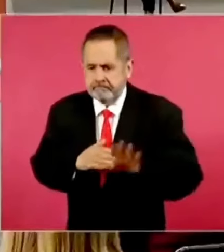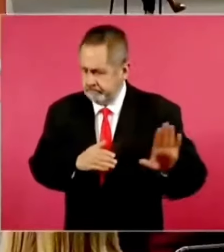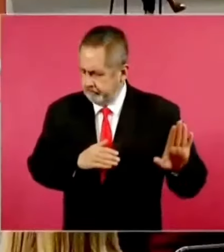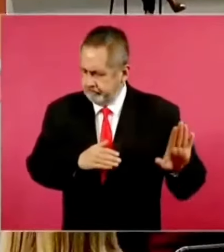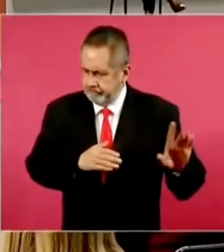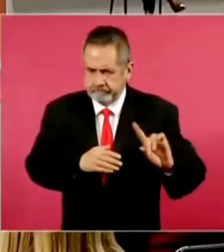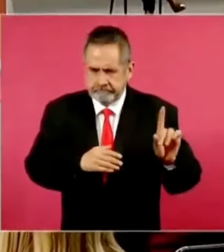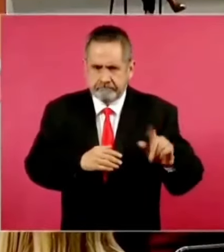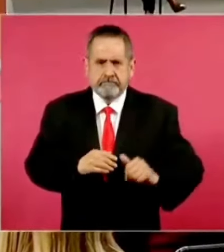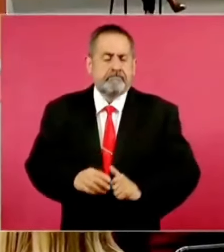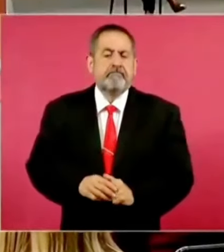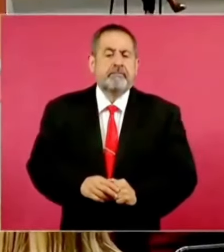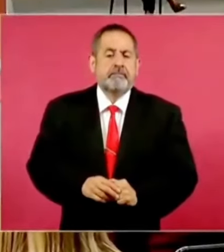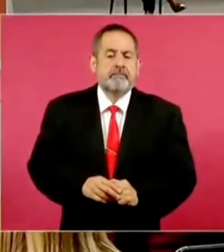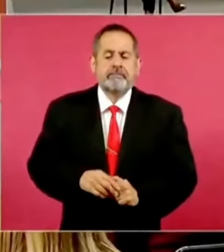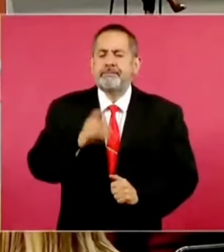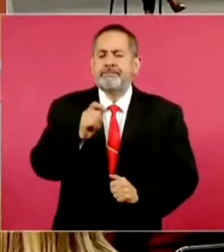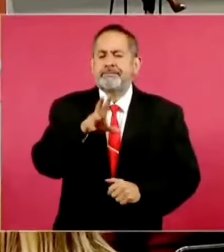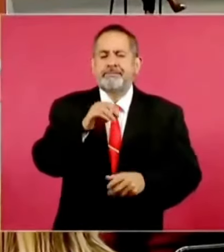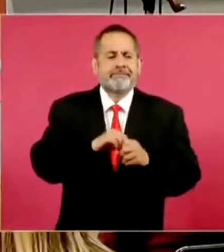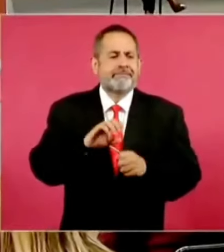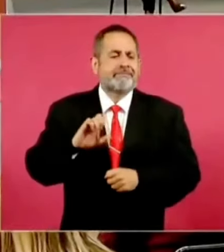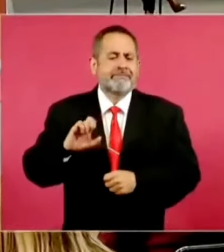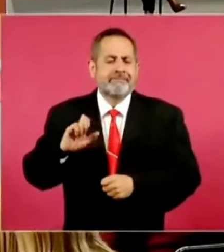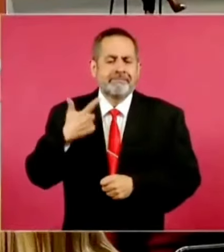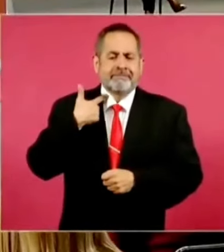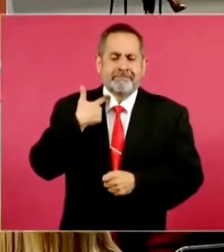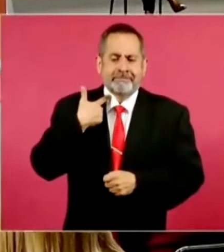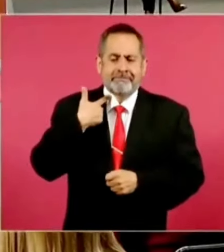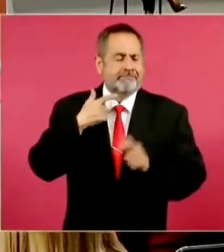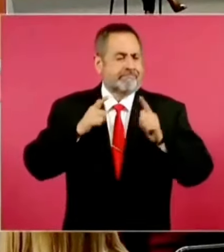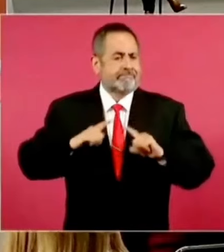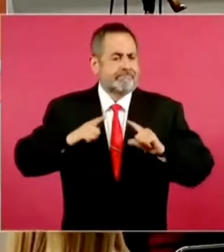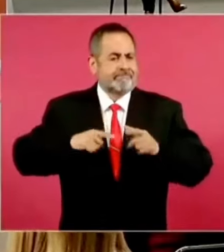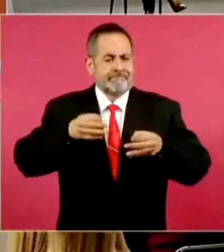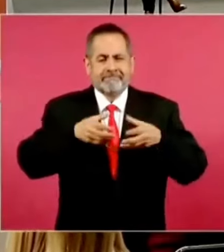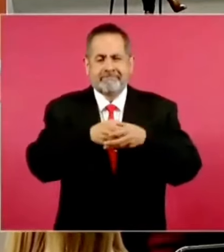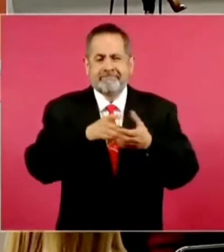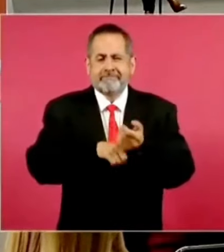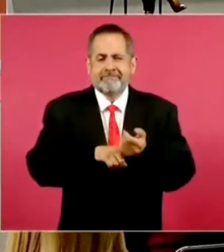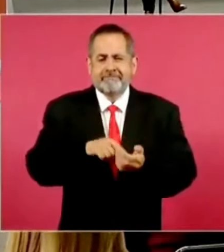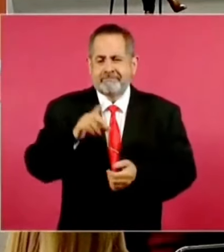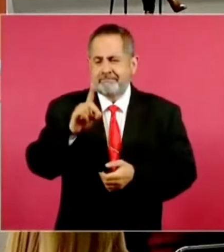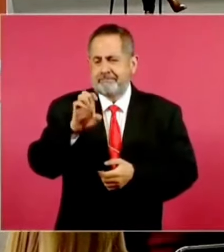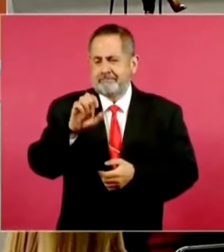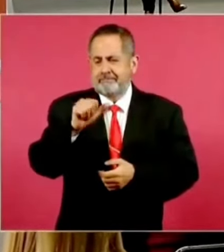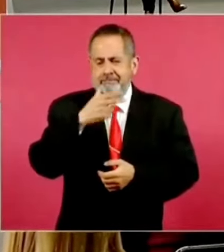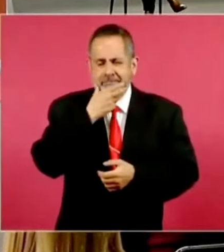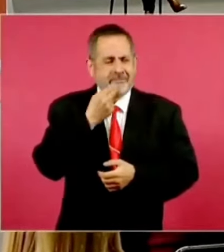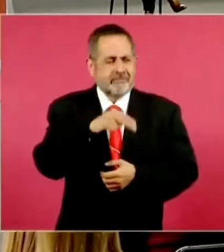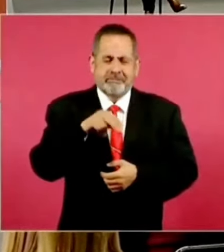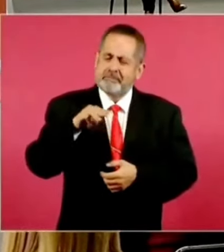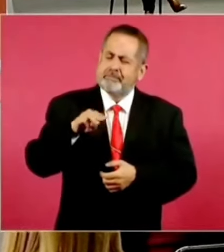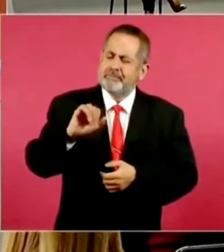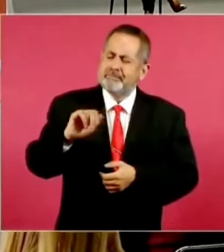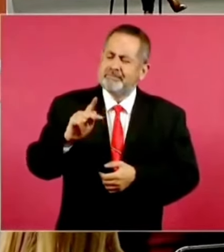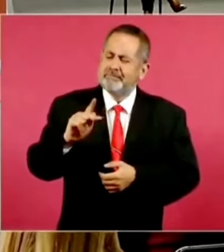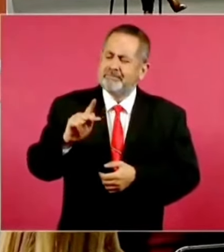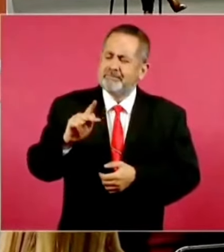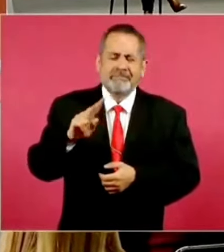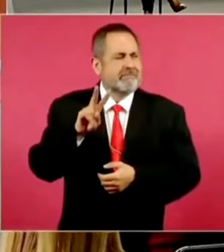incluso uno que es exagente de la DEA Mike viil